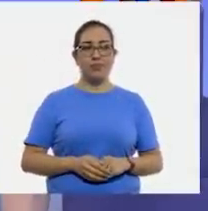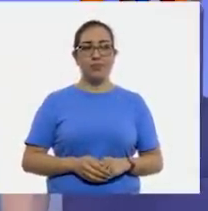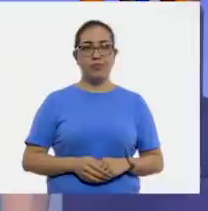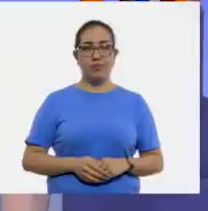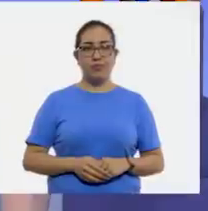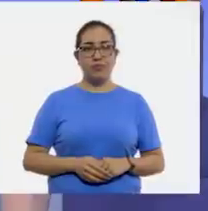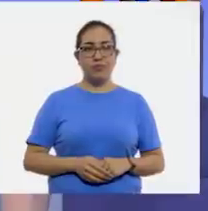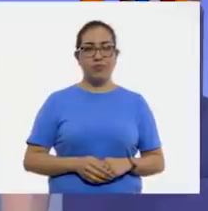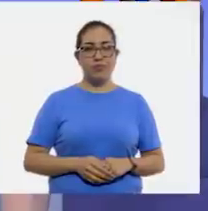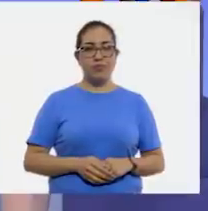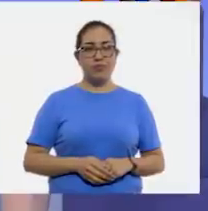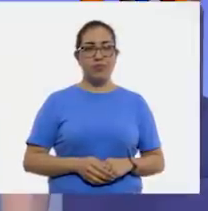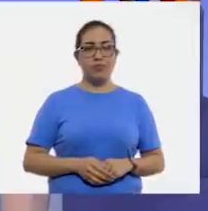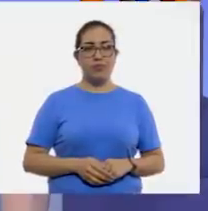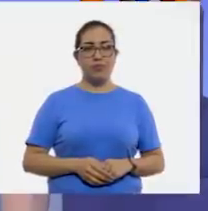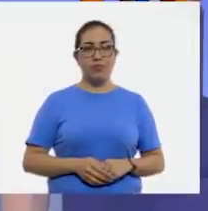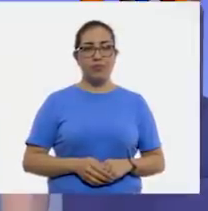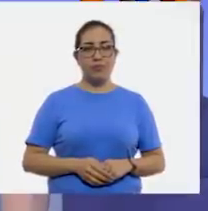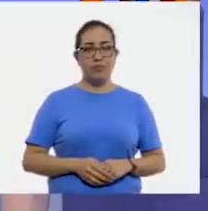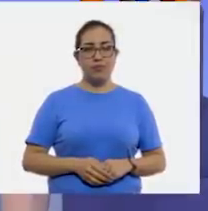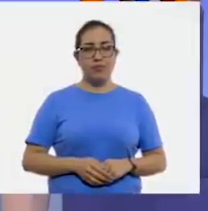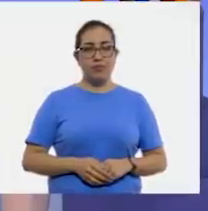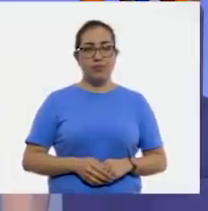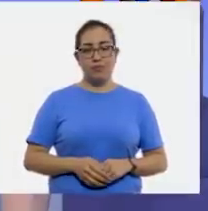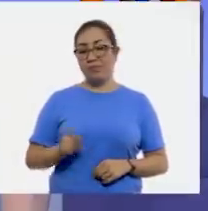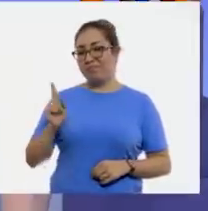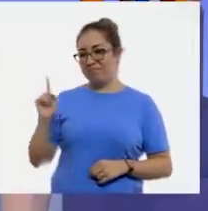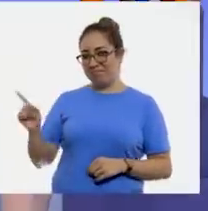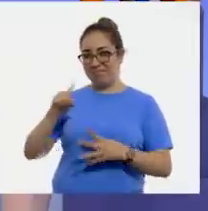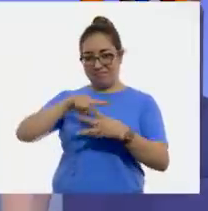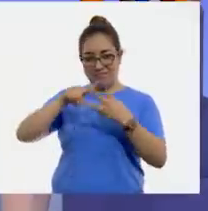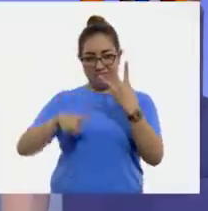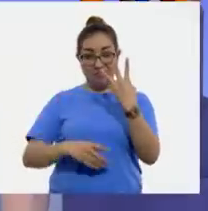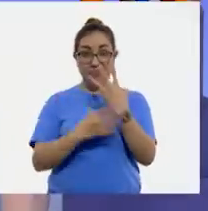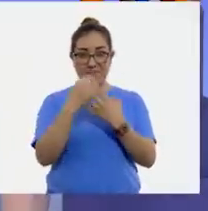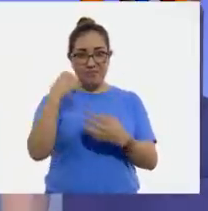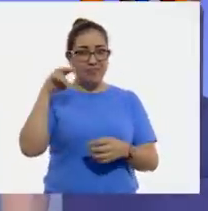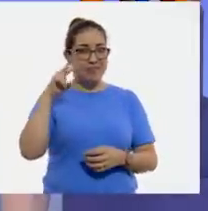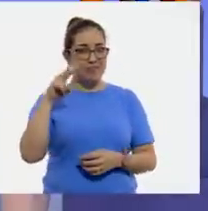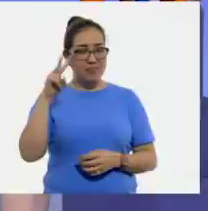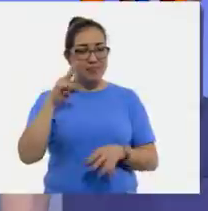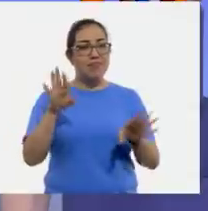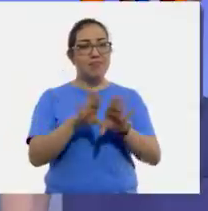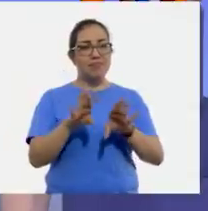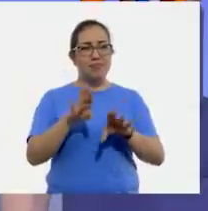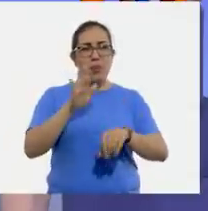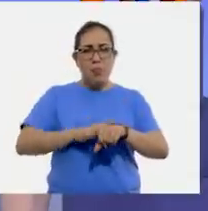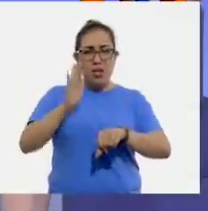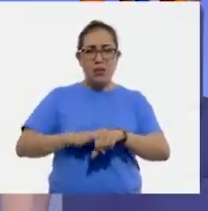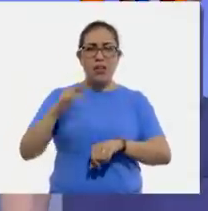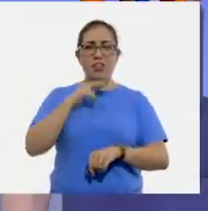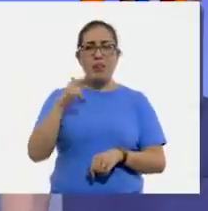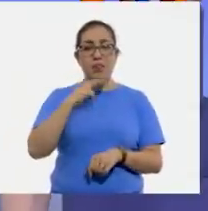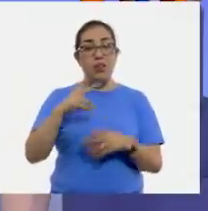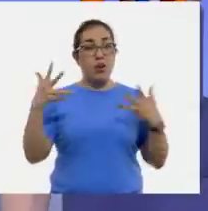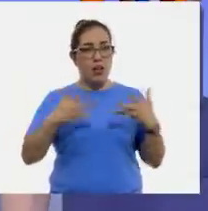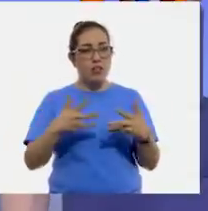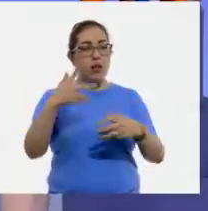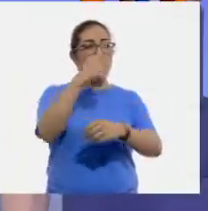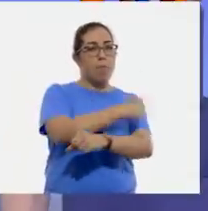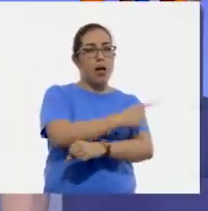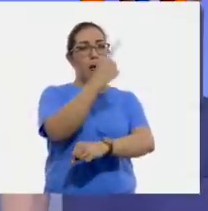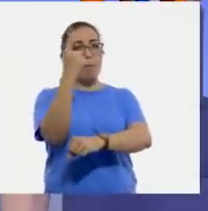arito y palmada. Y si los tocas un poco más rápido, vas a crear un